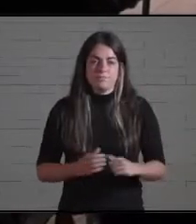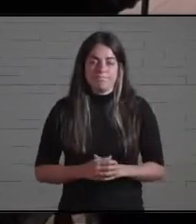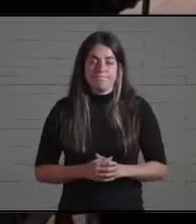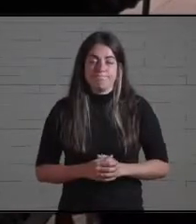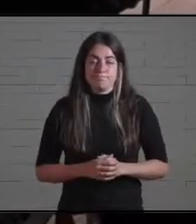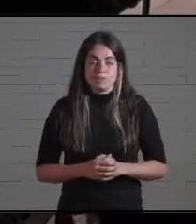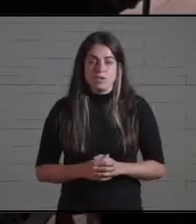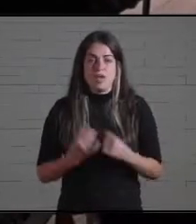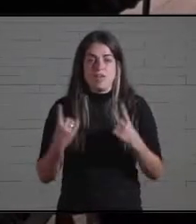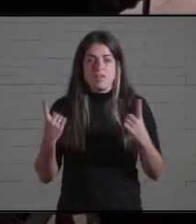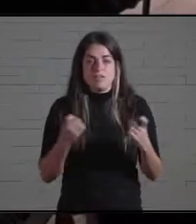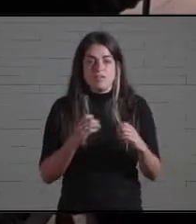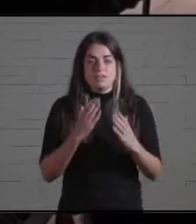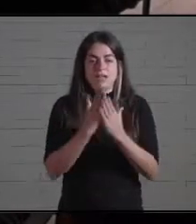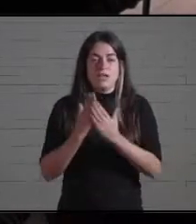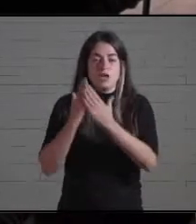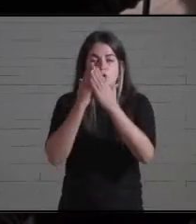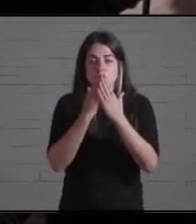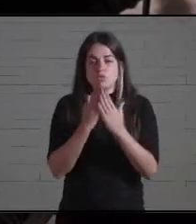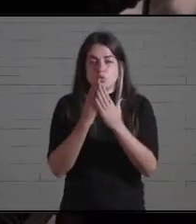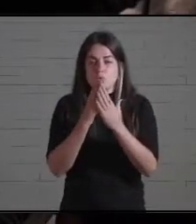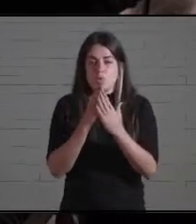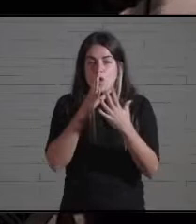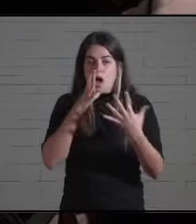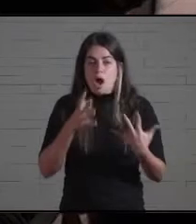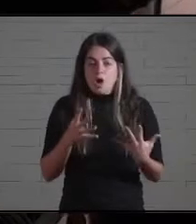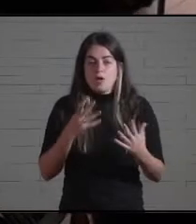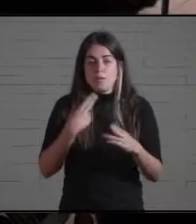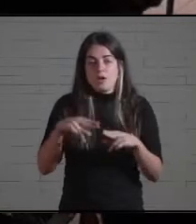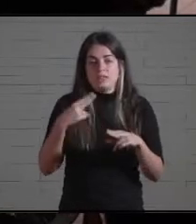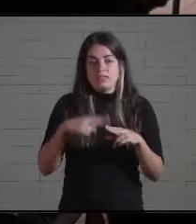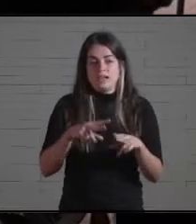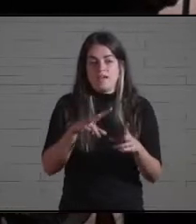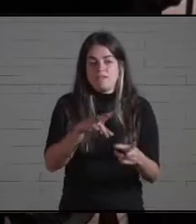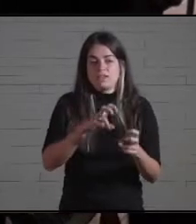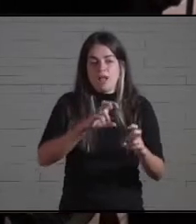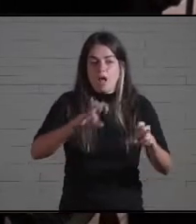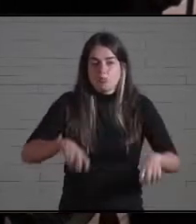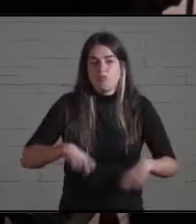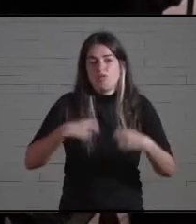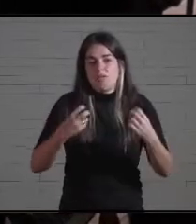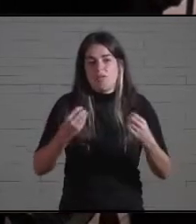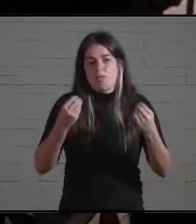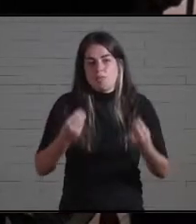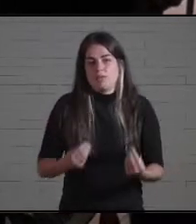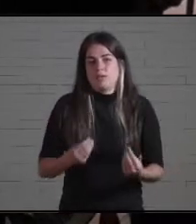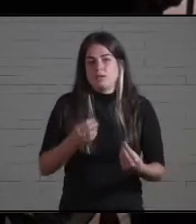Necesitamos estudios actualizados sobre la política fiscal, porque la verdad es que cuando hemos estado viendo un poco